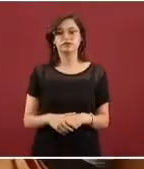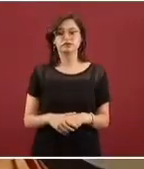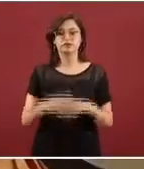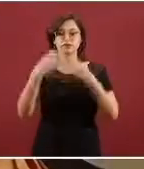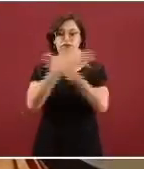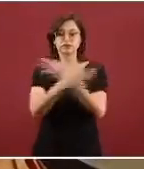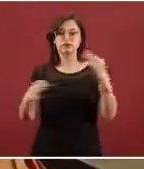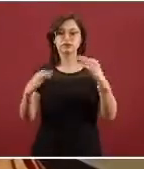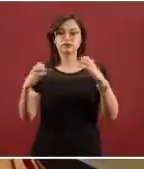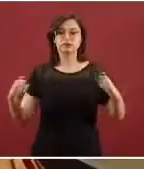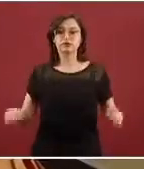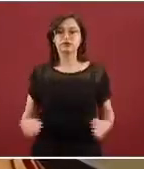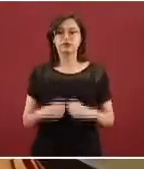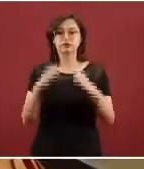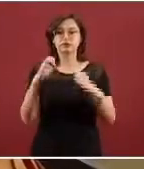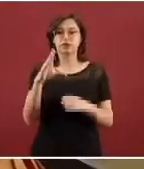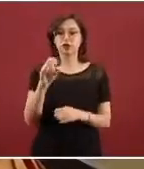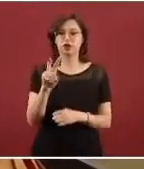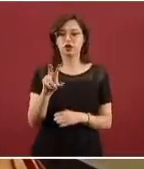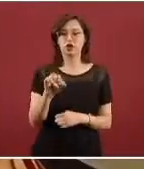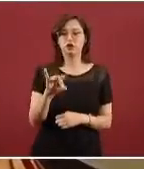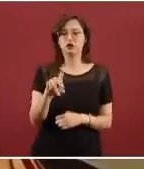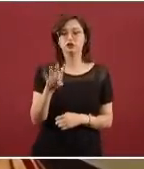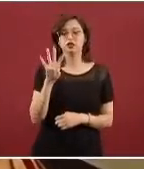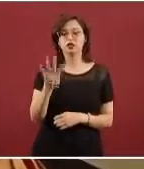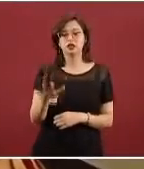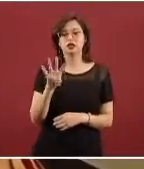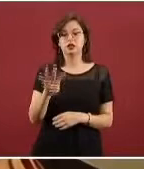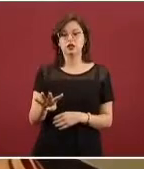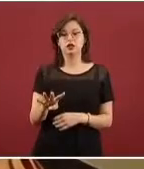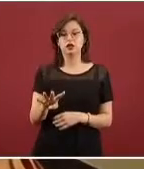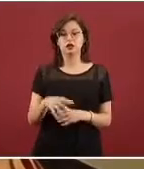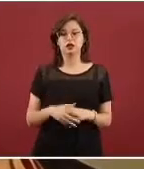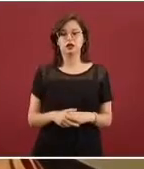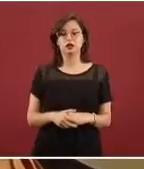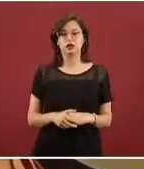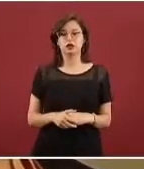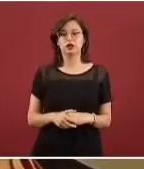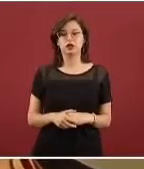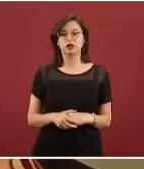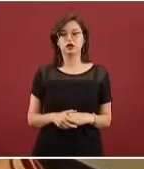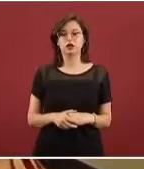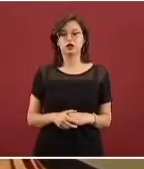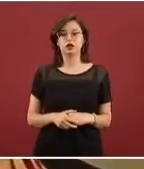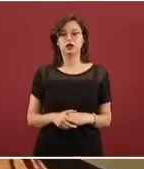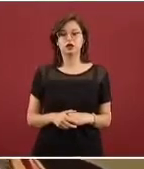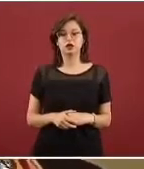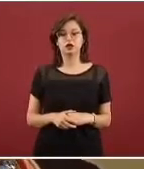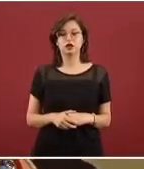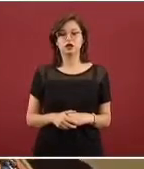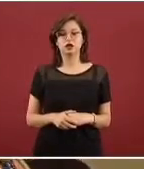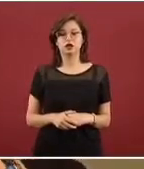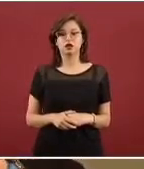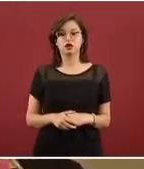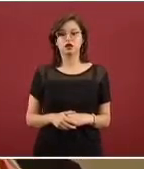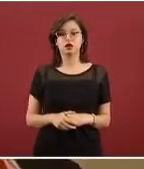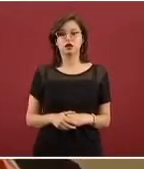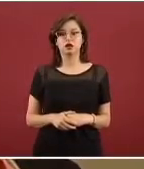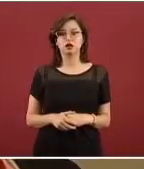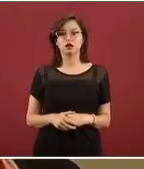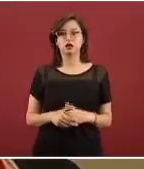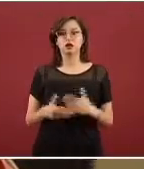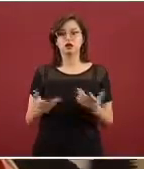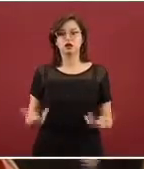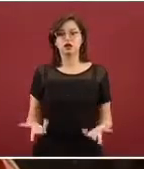declaratoria, este COVID-19, ¿cuánto va a aumentar en porcentaje